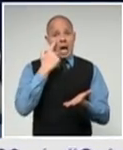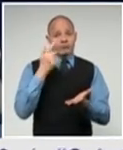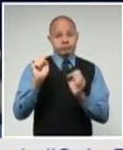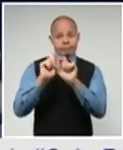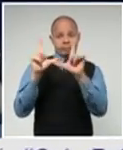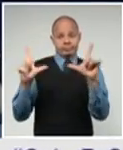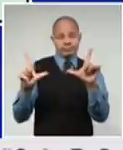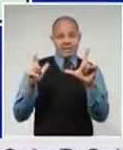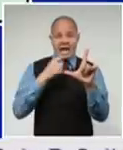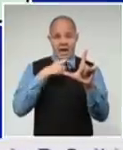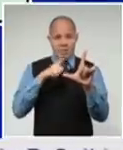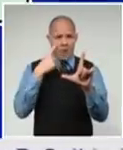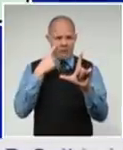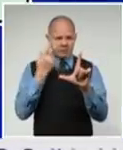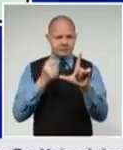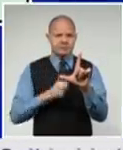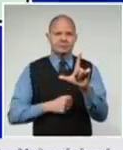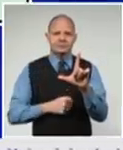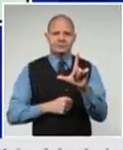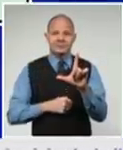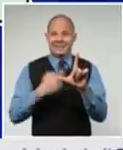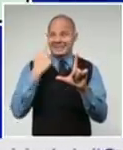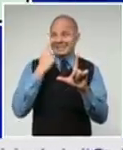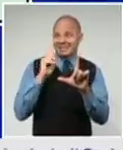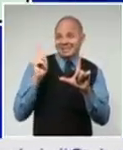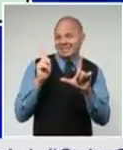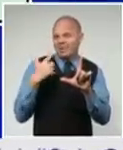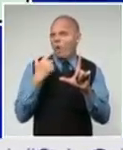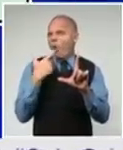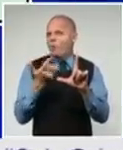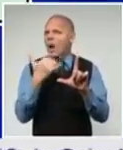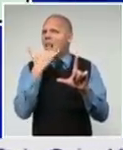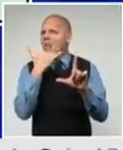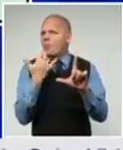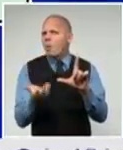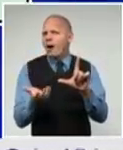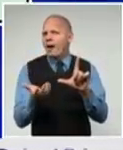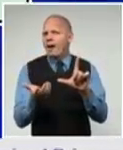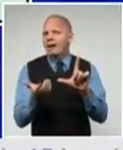Ávila, vamos a ver que la mayor afectación está